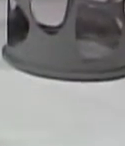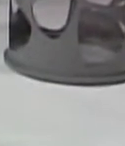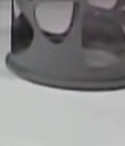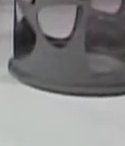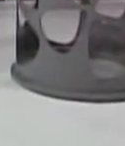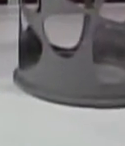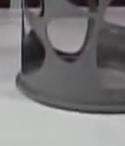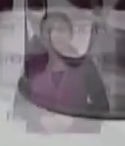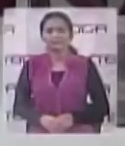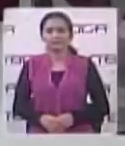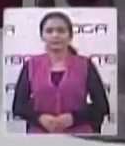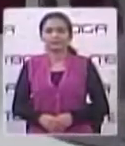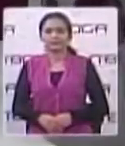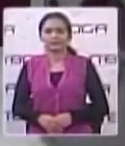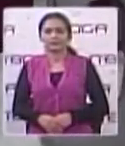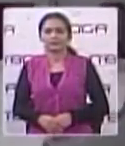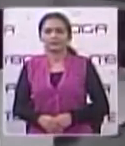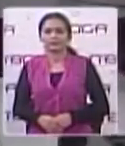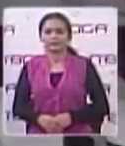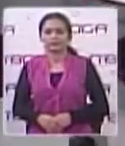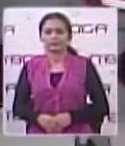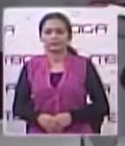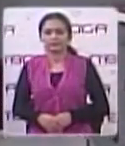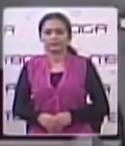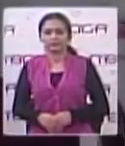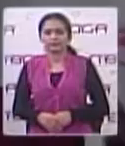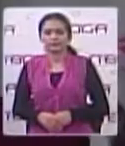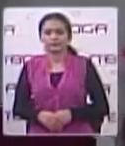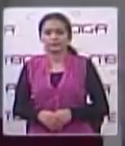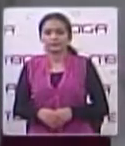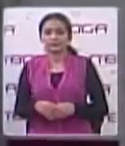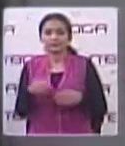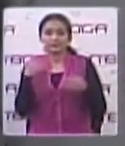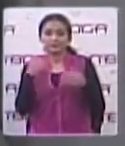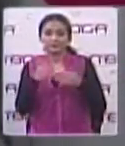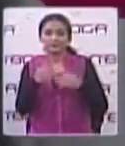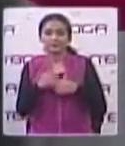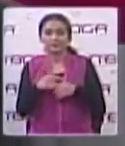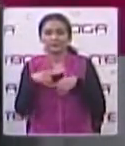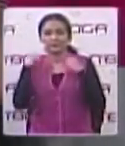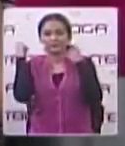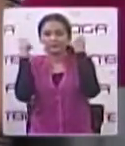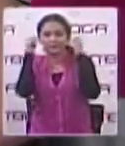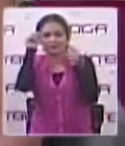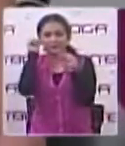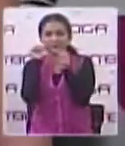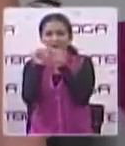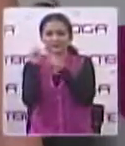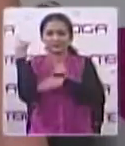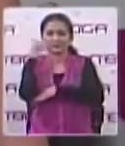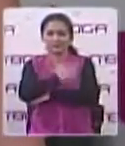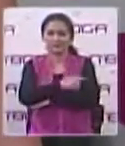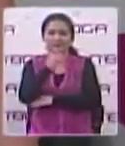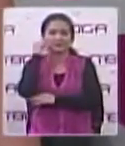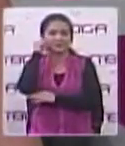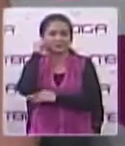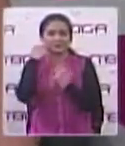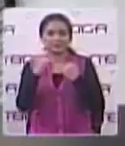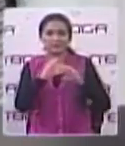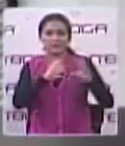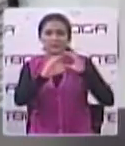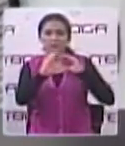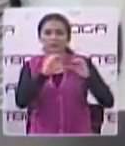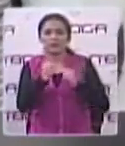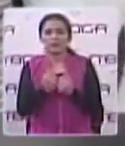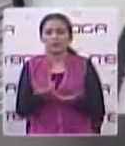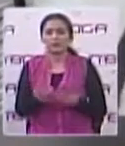Faltan pocos días para celebrar a nivel mundial el Día de la Mujer. Y hoy hemos querido dialogar con una mujer exitosa, Luz María